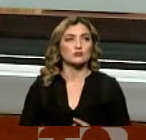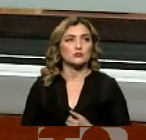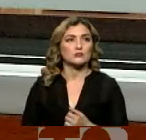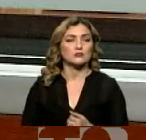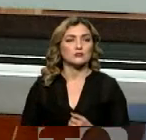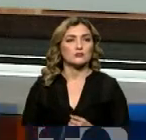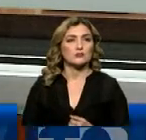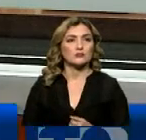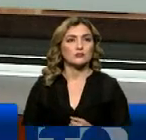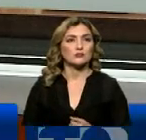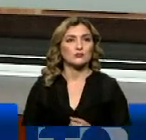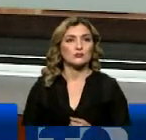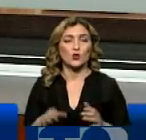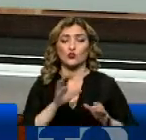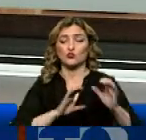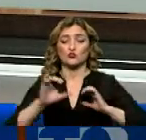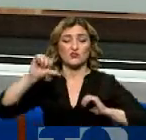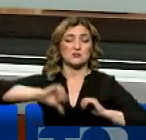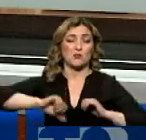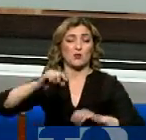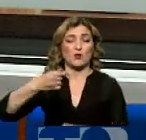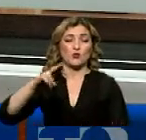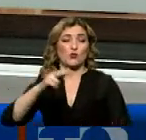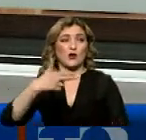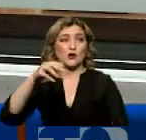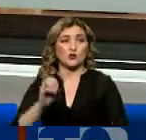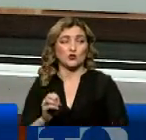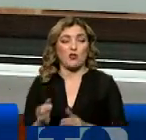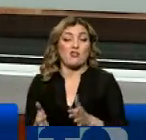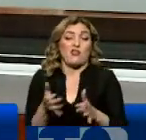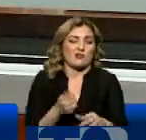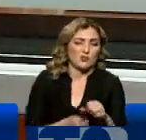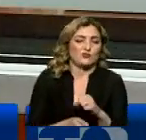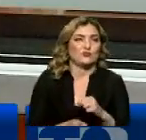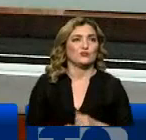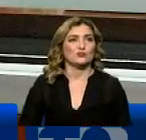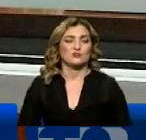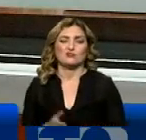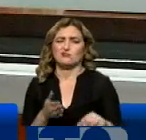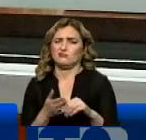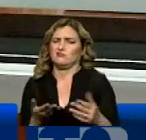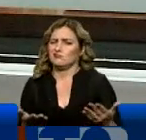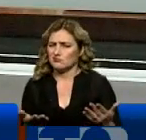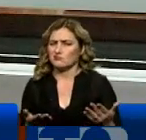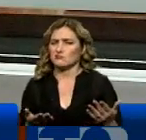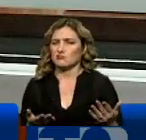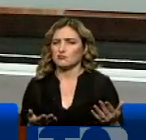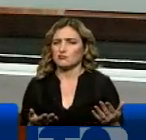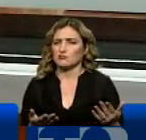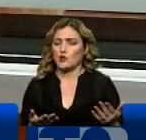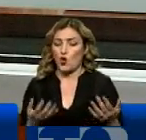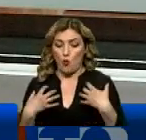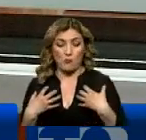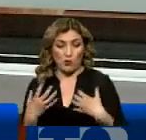nuestro parecer, la conducta del señor Guacho se tipificaba en el delito de tentativa de asesinato. La intención de él no fue darle en el